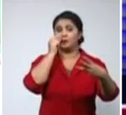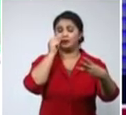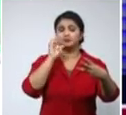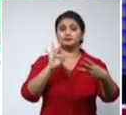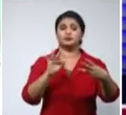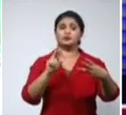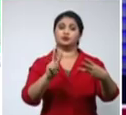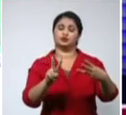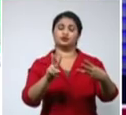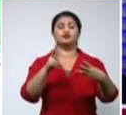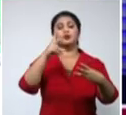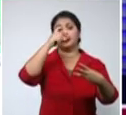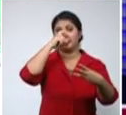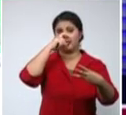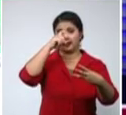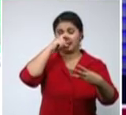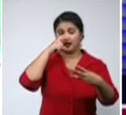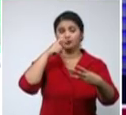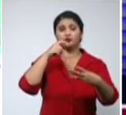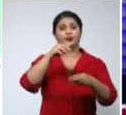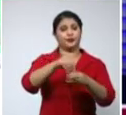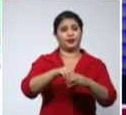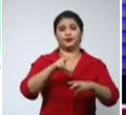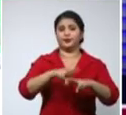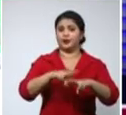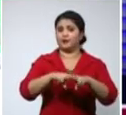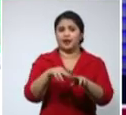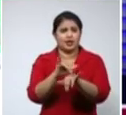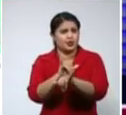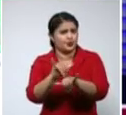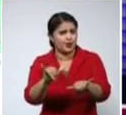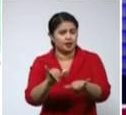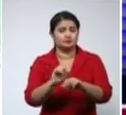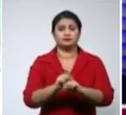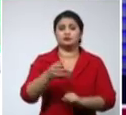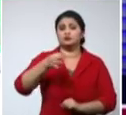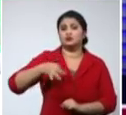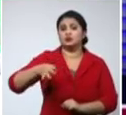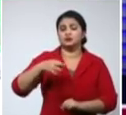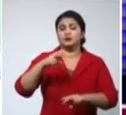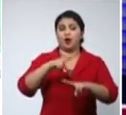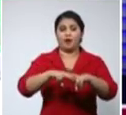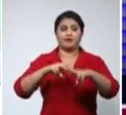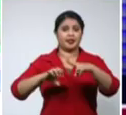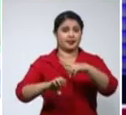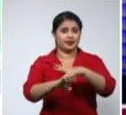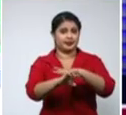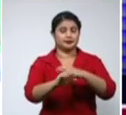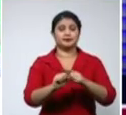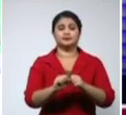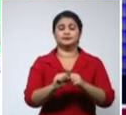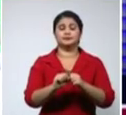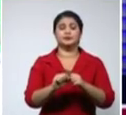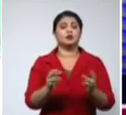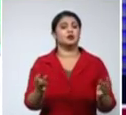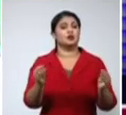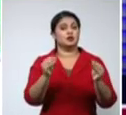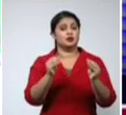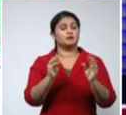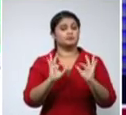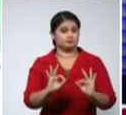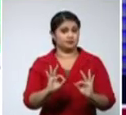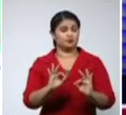años, de aquí de La Habana también, del municipio Habana del Este, con antecedentes de hipertensión